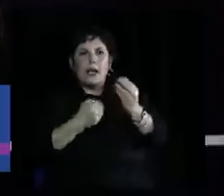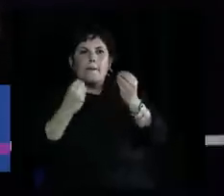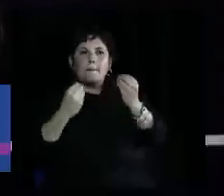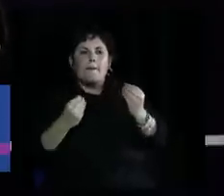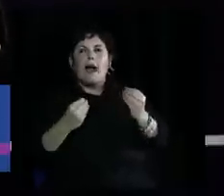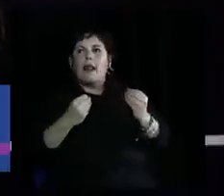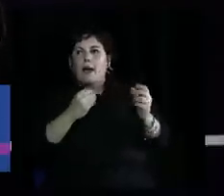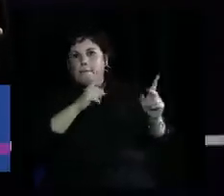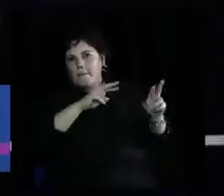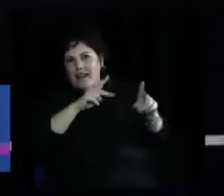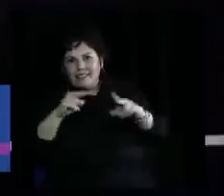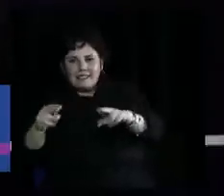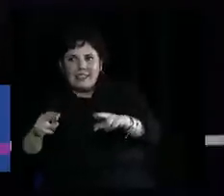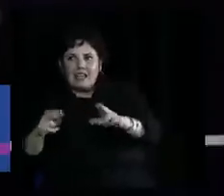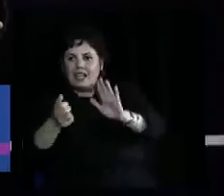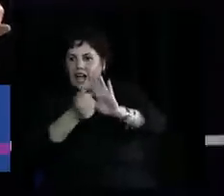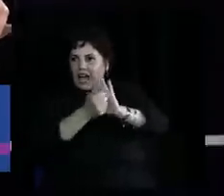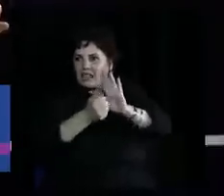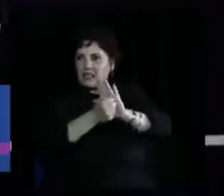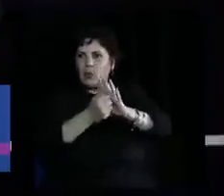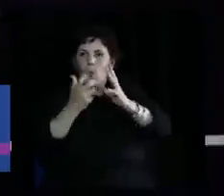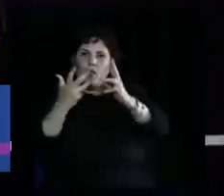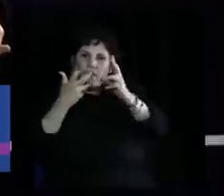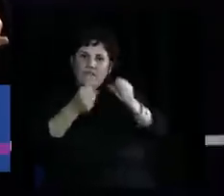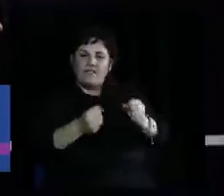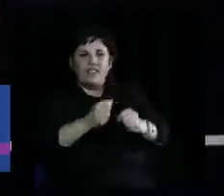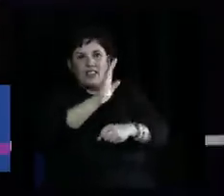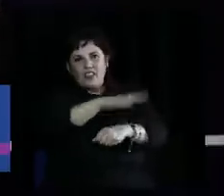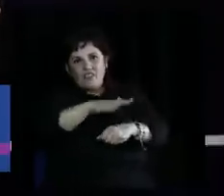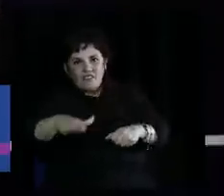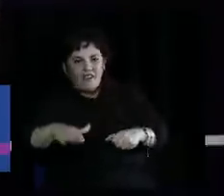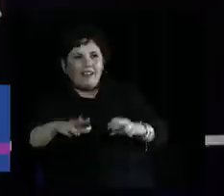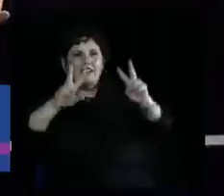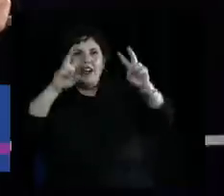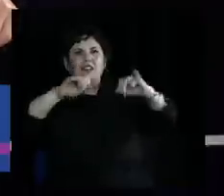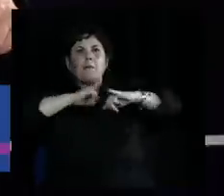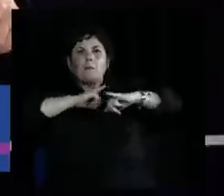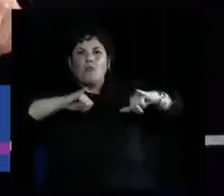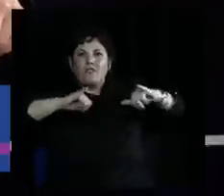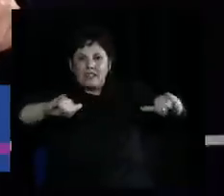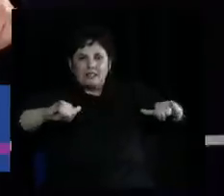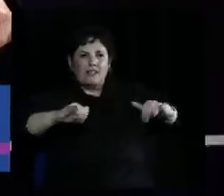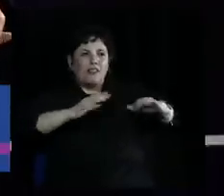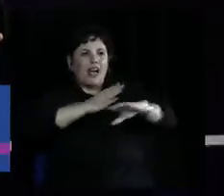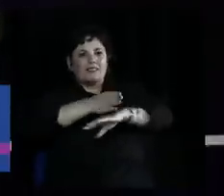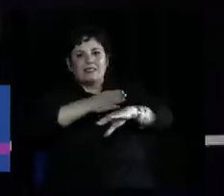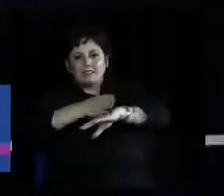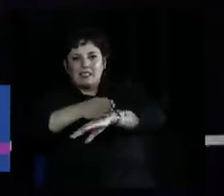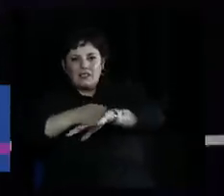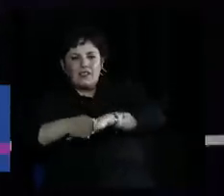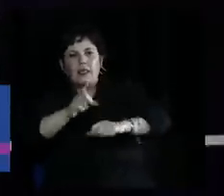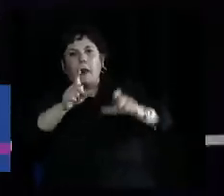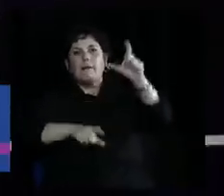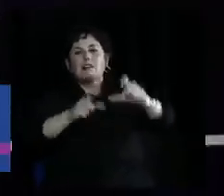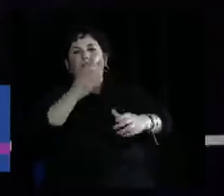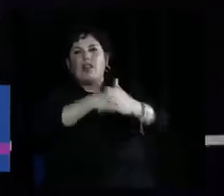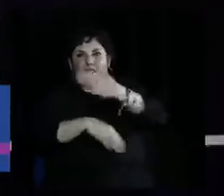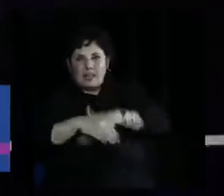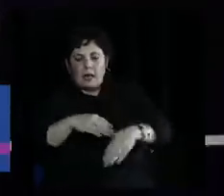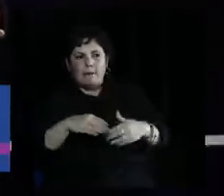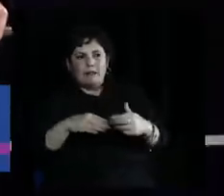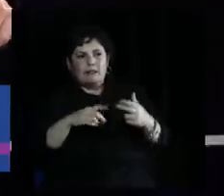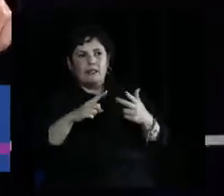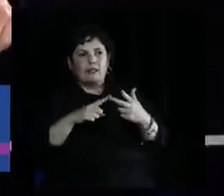se mantuvieran los artículos que defienden a las infancias, sobre todo en el tema de publicidades, la accesibilidad para personas en situación de